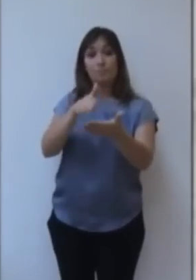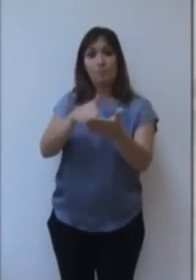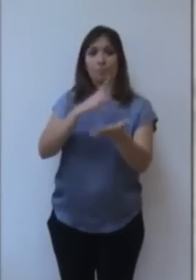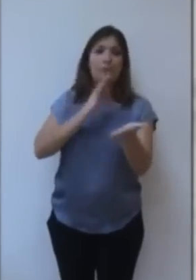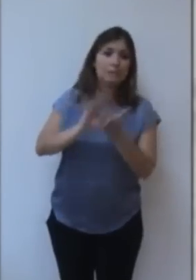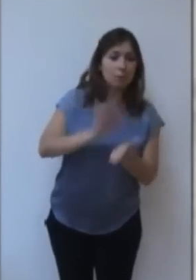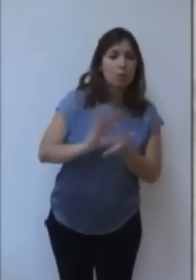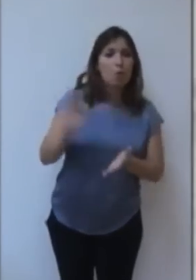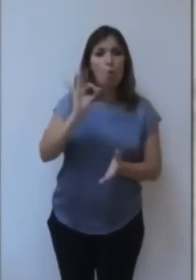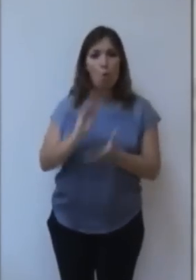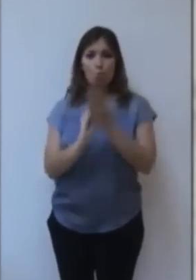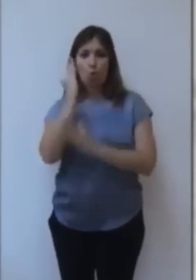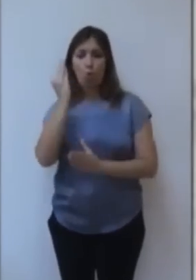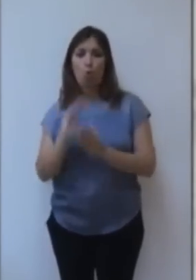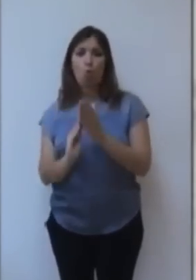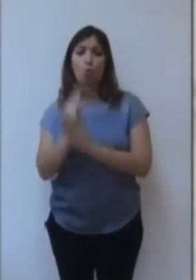servicios, de productos,